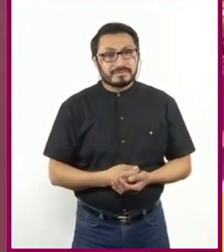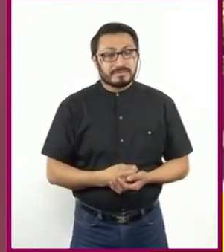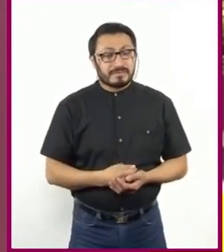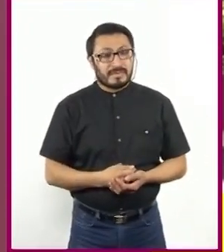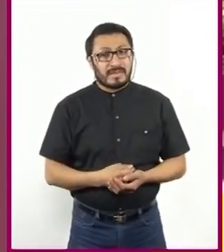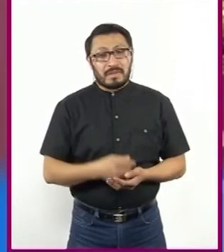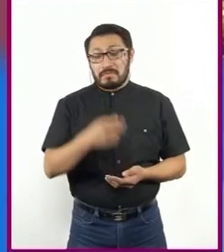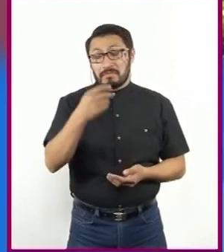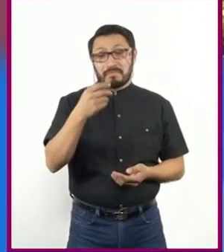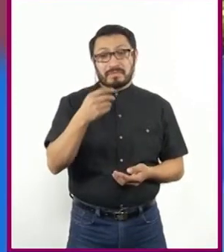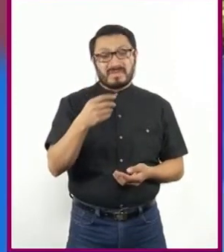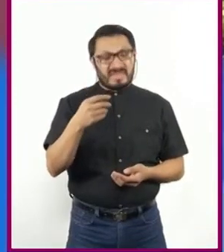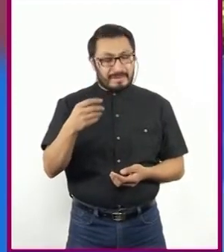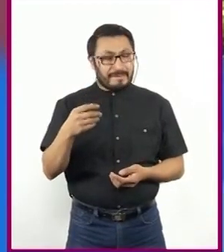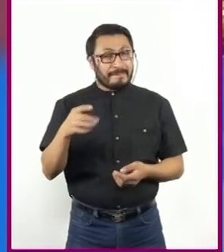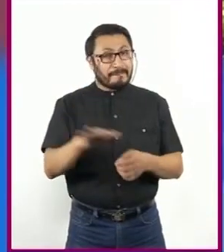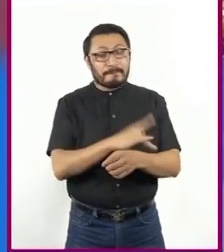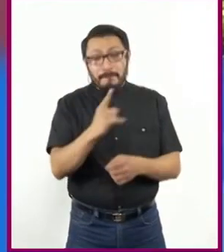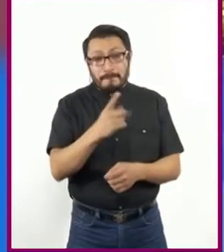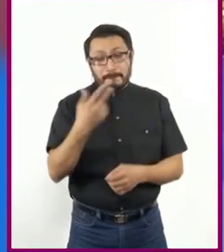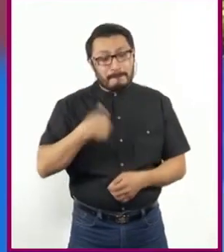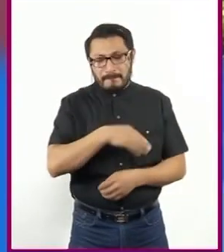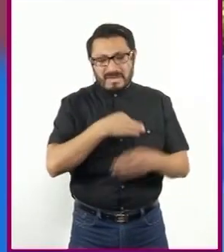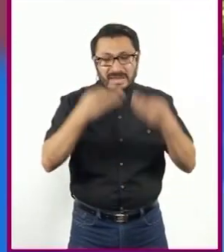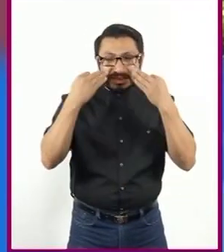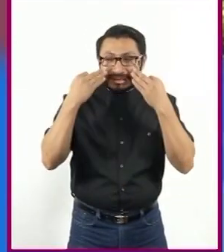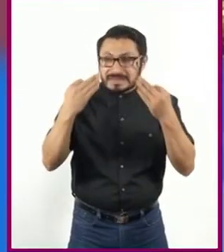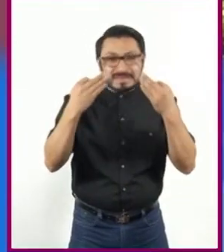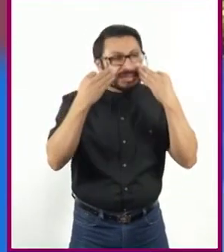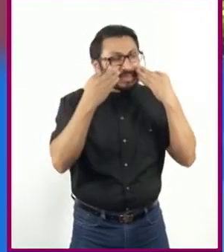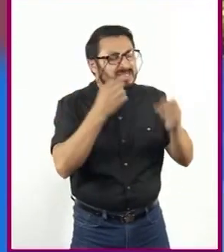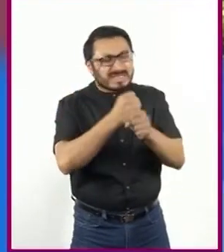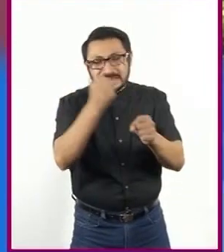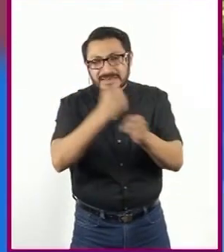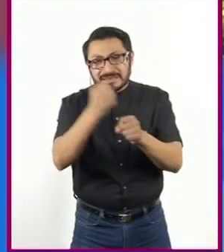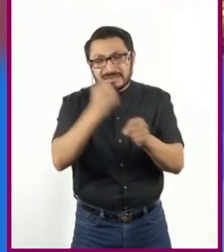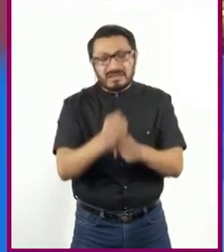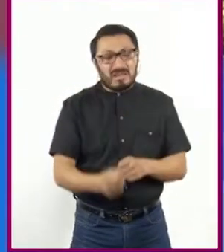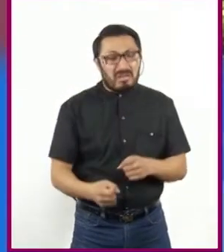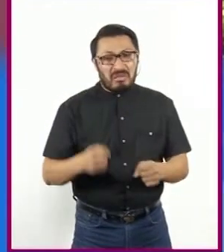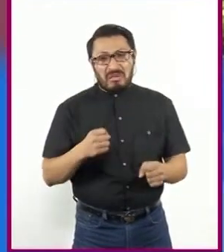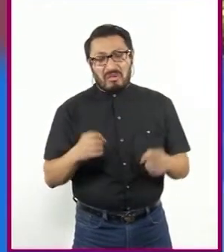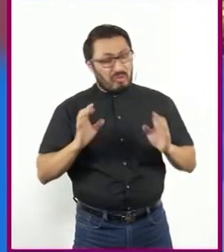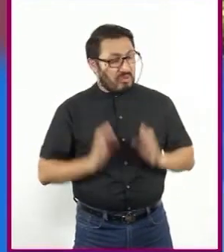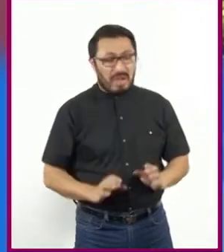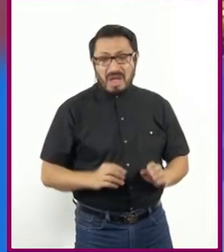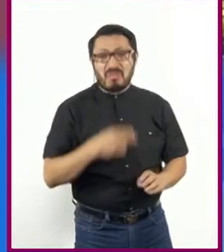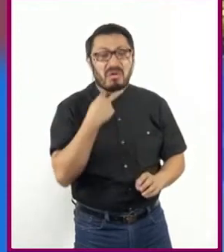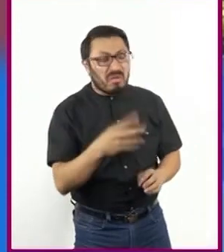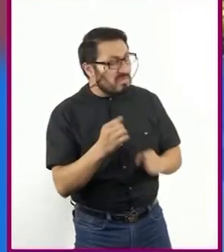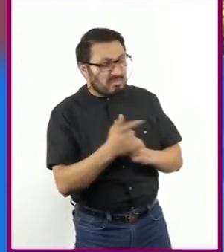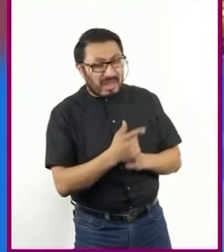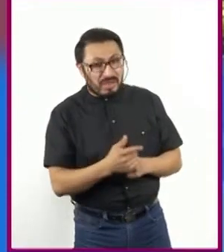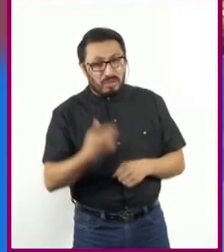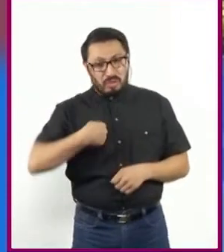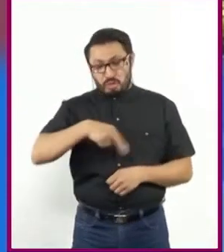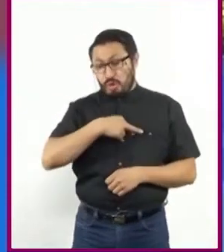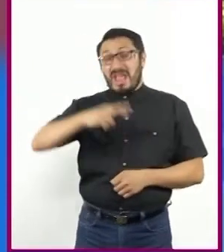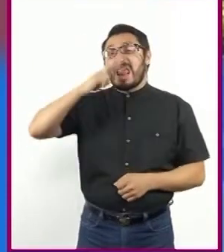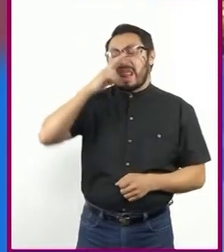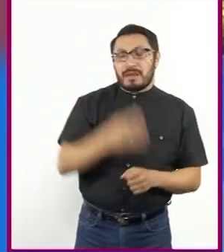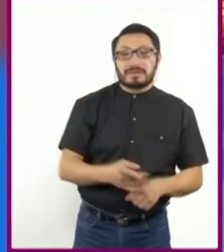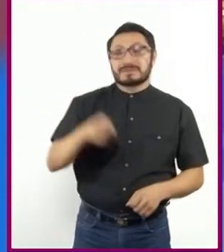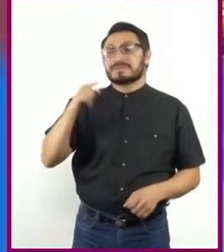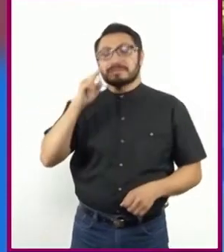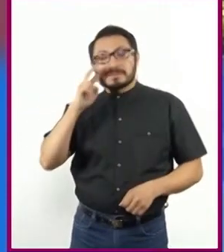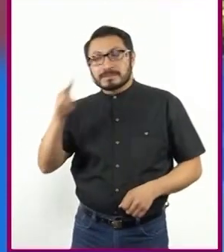comunidades, pues al presenciar un acto de violencia físico-verbal, tenemos la responsabilidad de